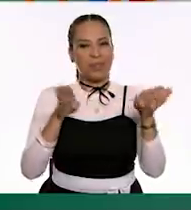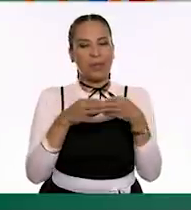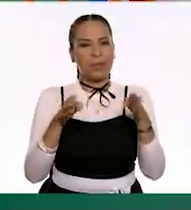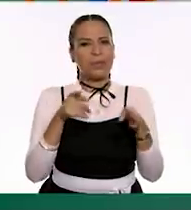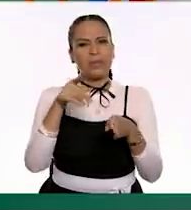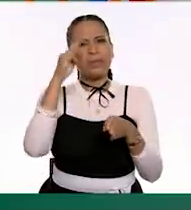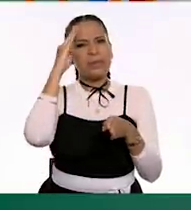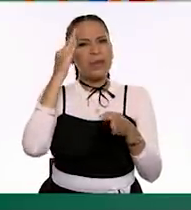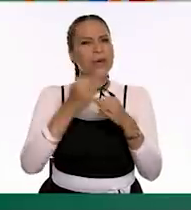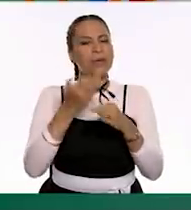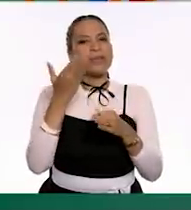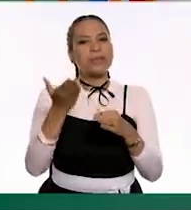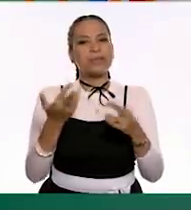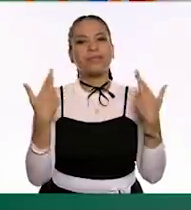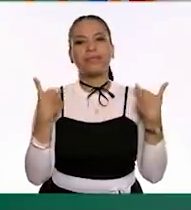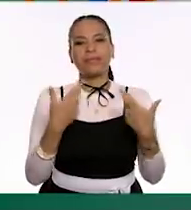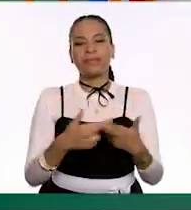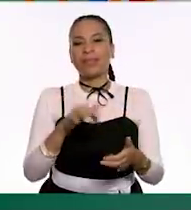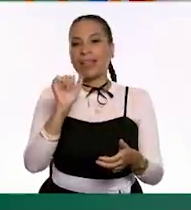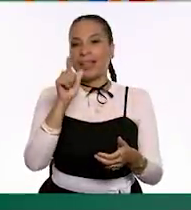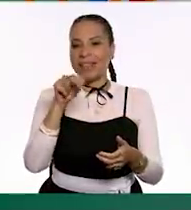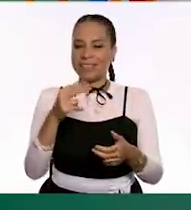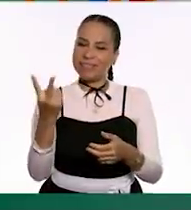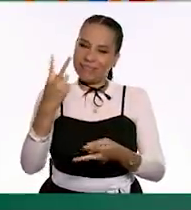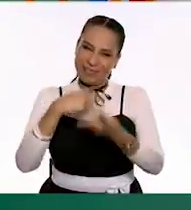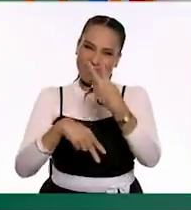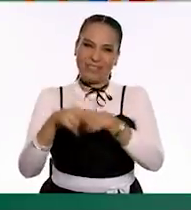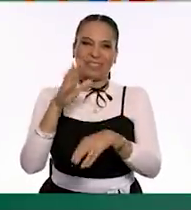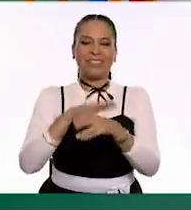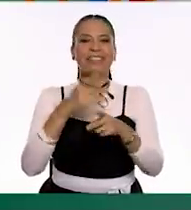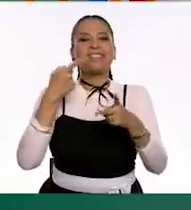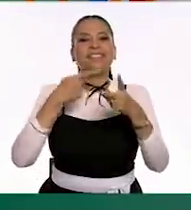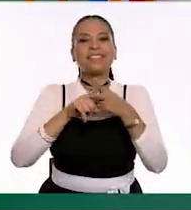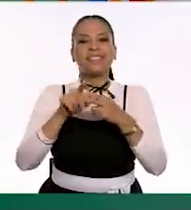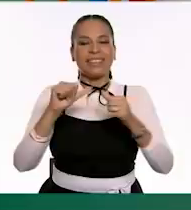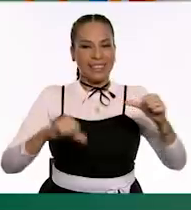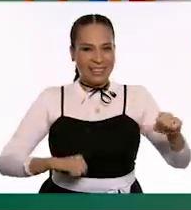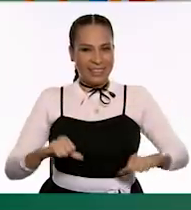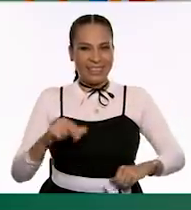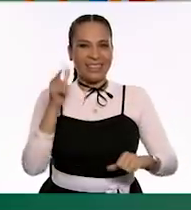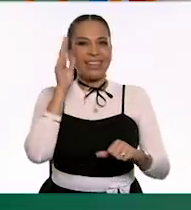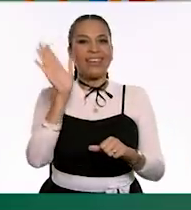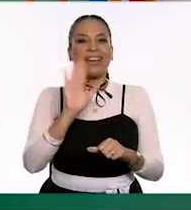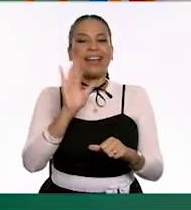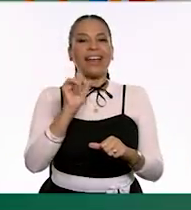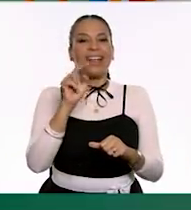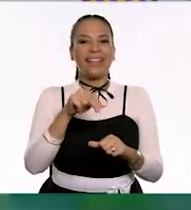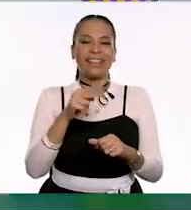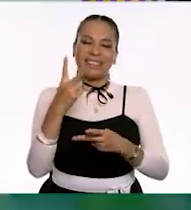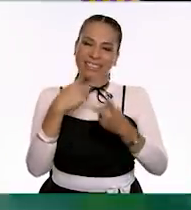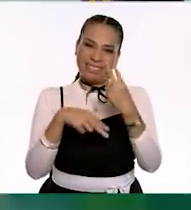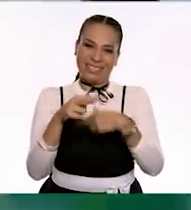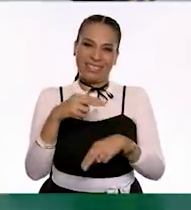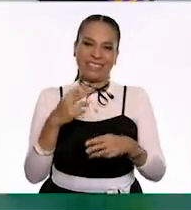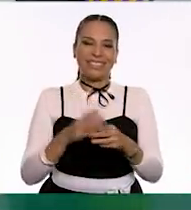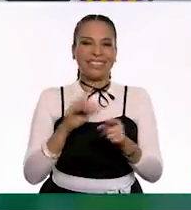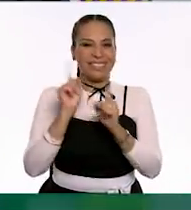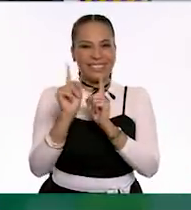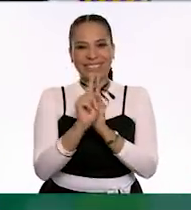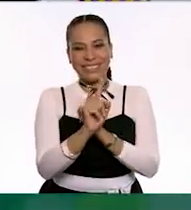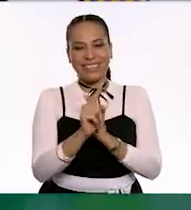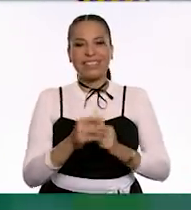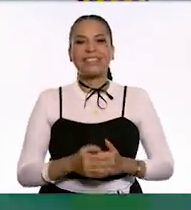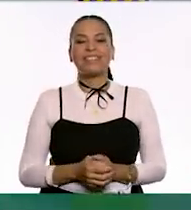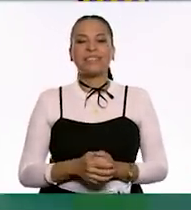qué les parece si le pedimos al profesor Alan que se acerque para comenzar con las actividades? ¡Hola, Alan! Chiqui, chiqui, chiqui, chiqui, chiqui, chiqui,